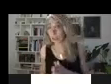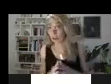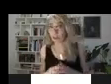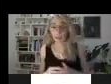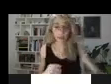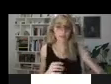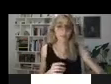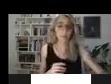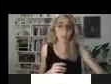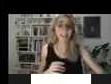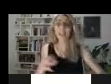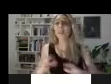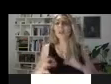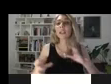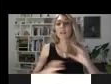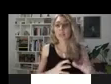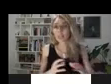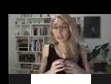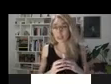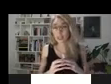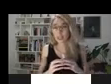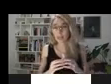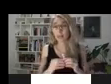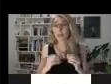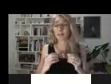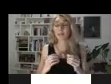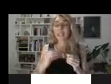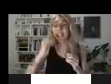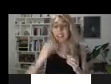como colectivamente. Tenemos que también